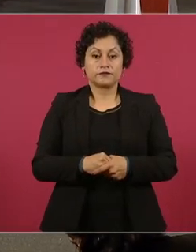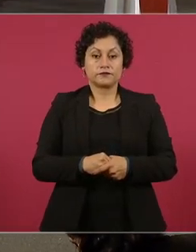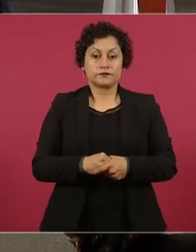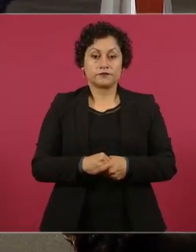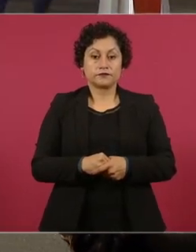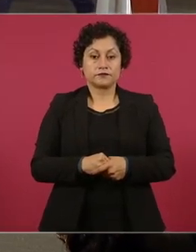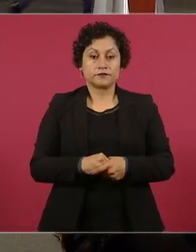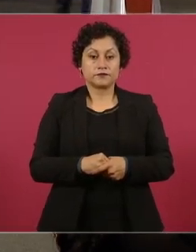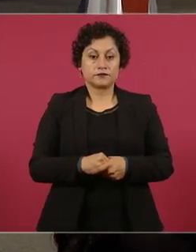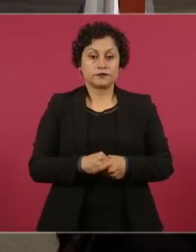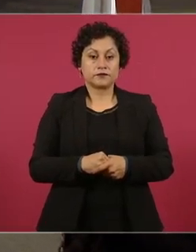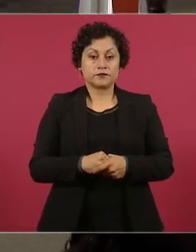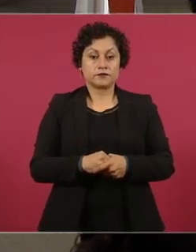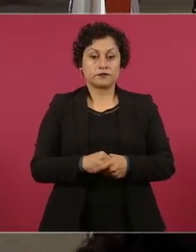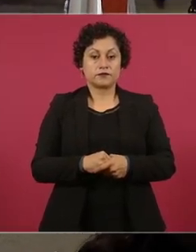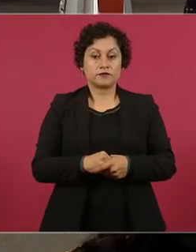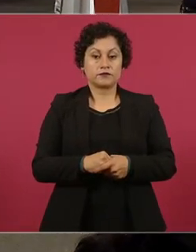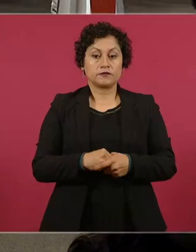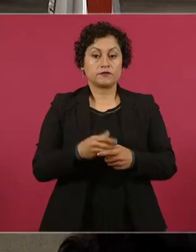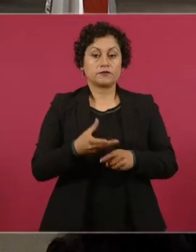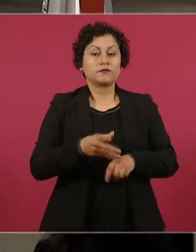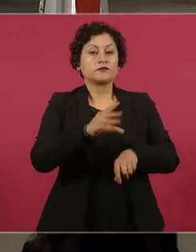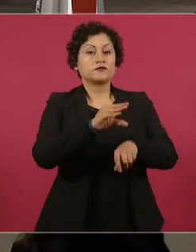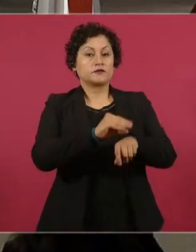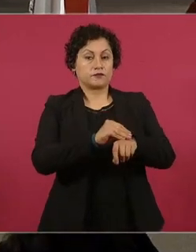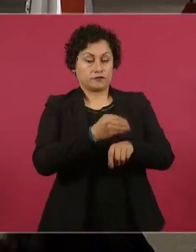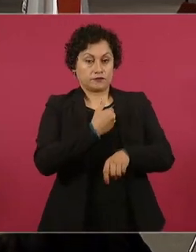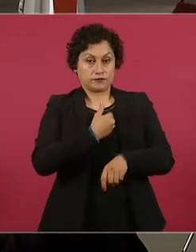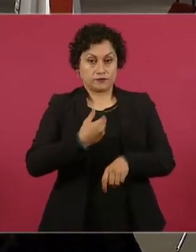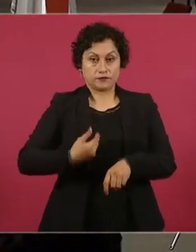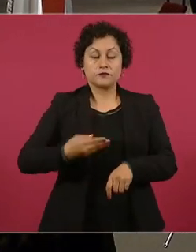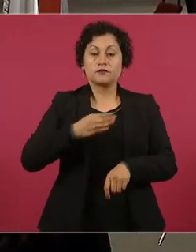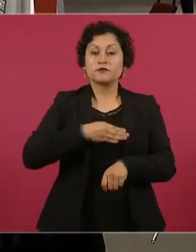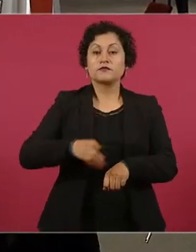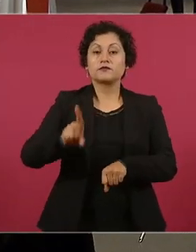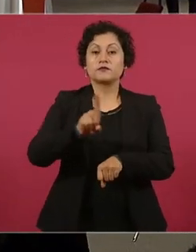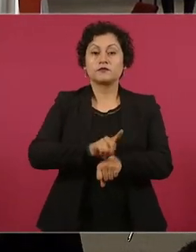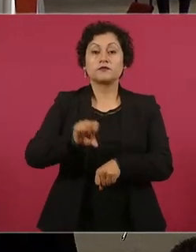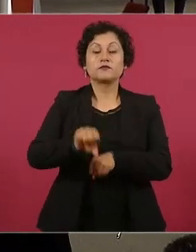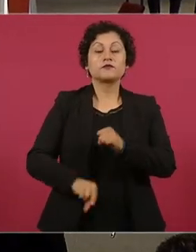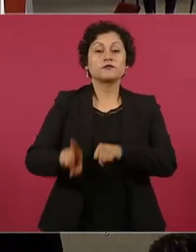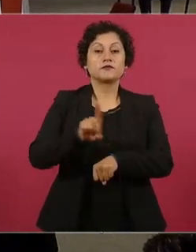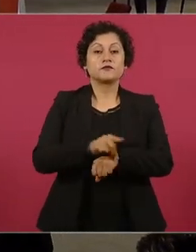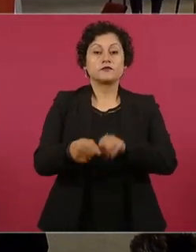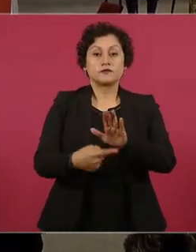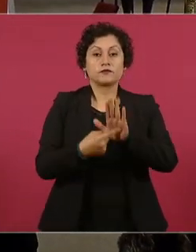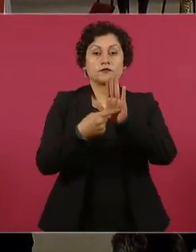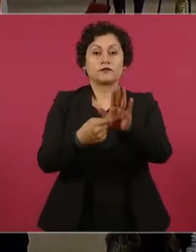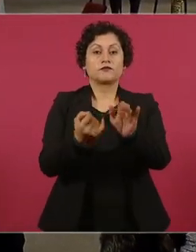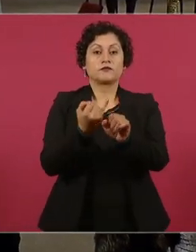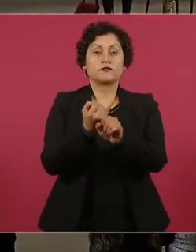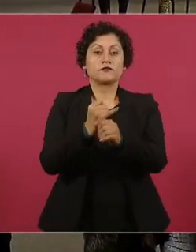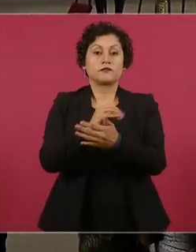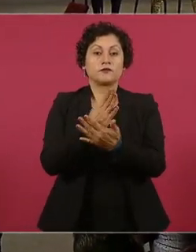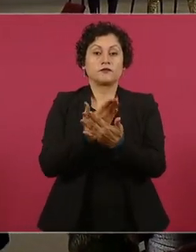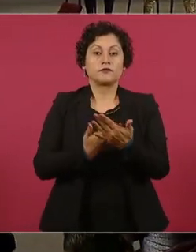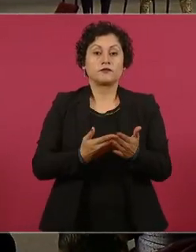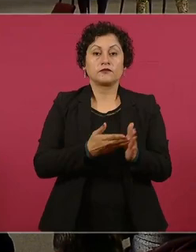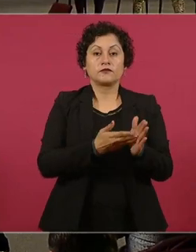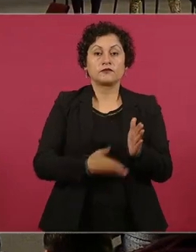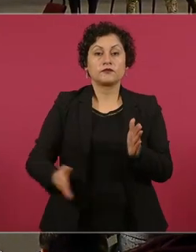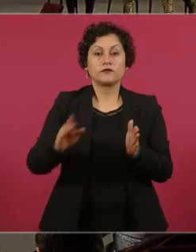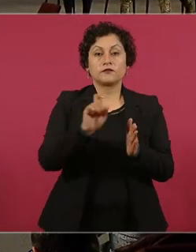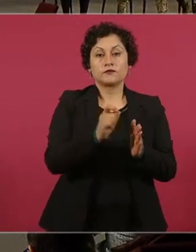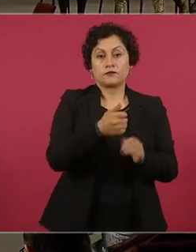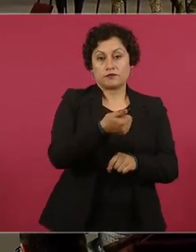Con su permiso, señor presidente. Buenos días. El día de hoy se les dará a conocer el informe de seguridad conjunto en el periodo del 26